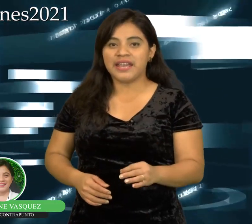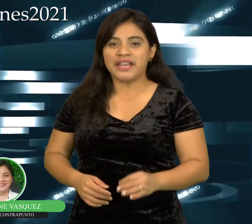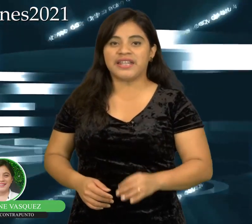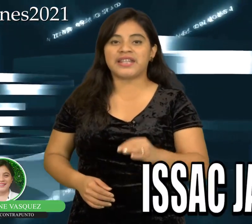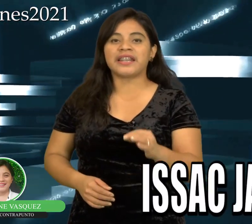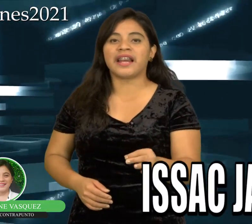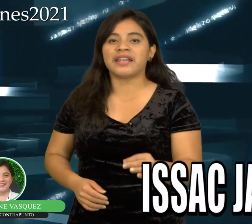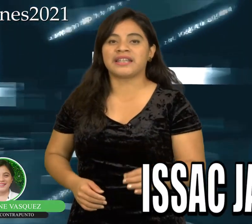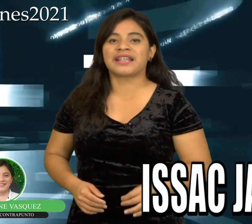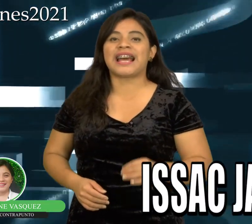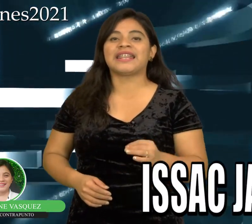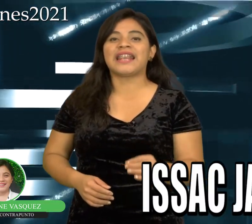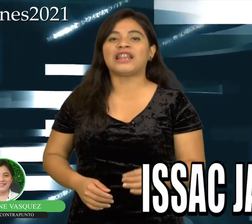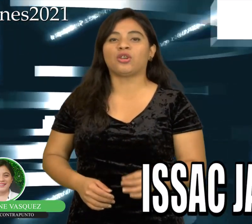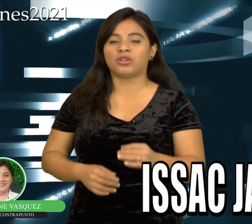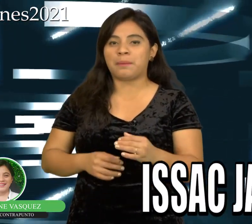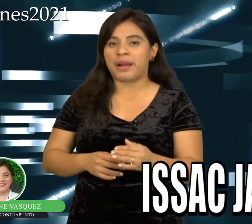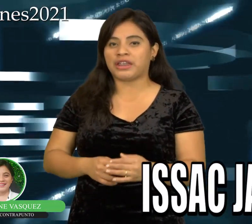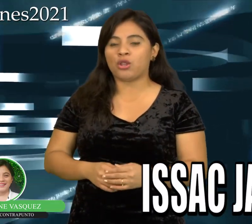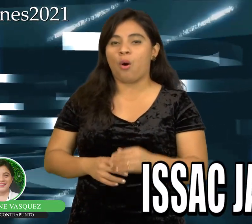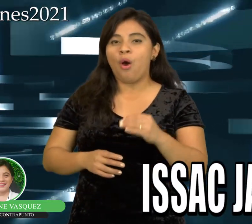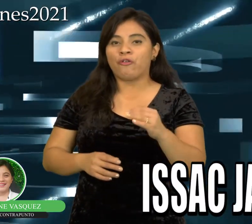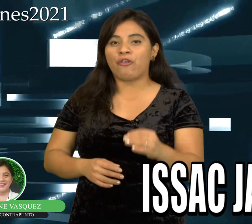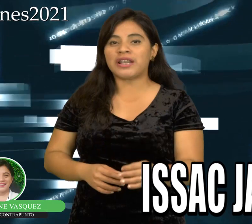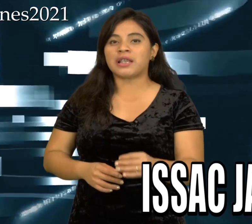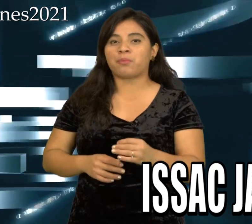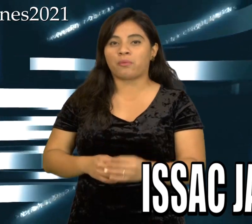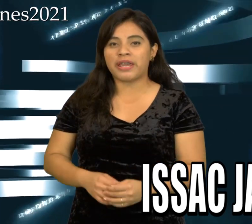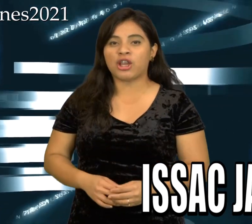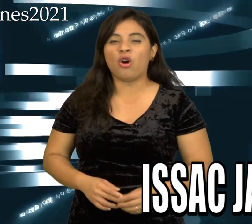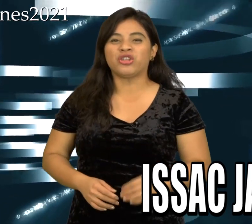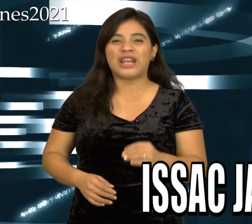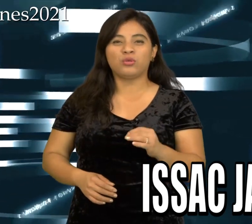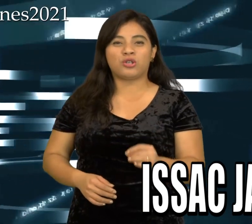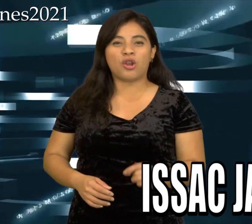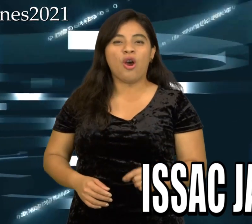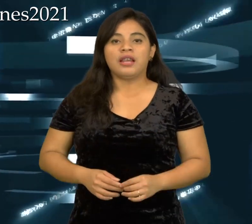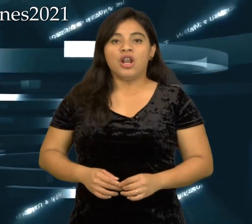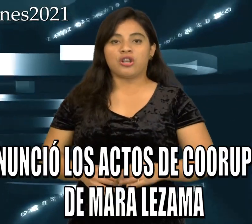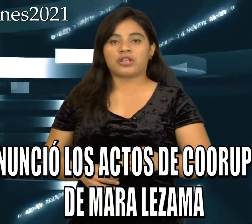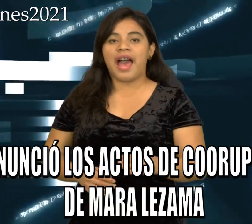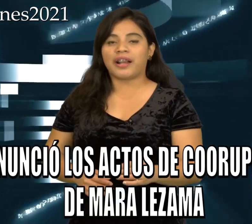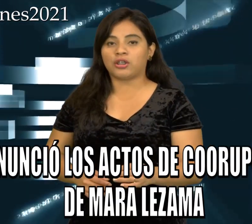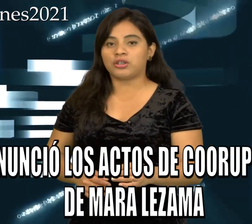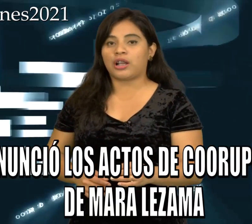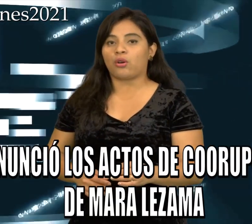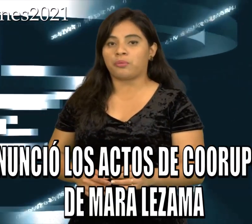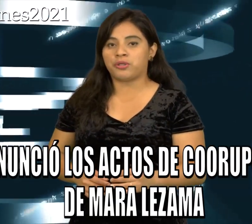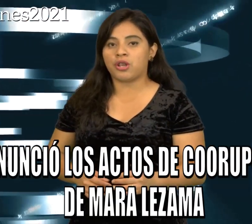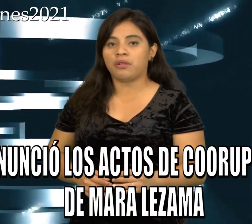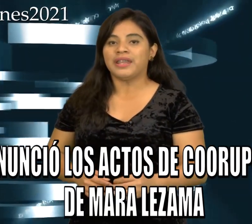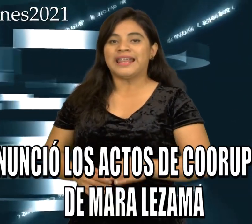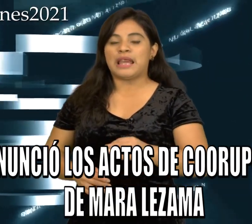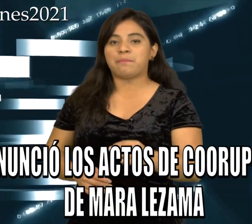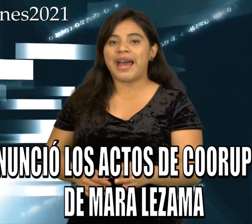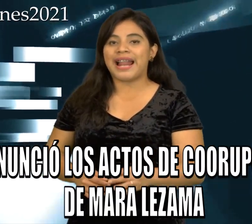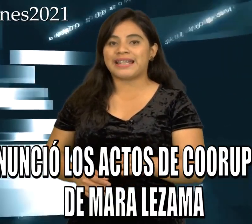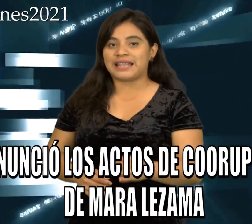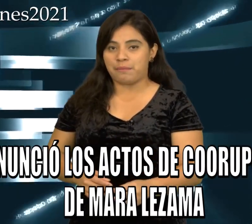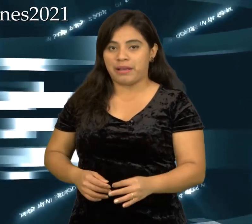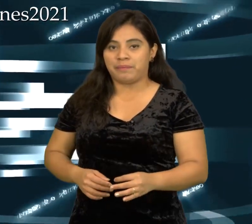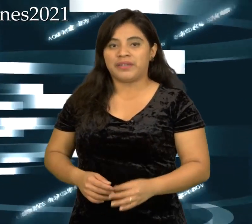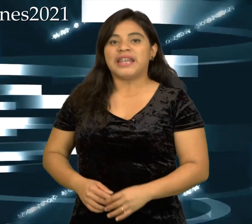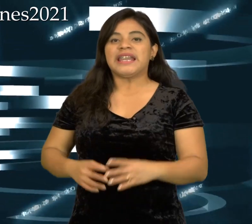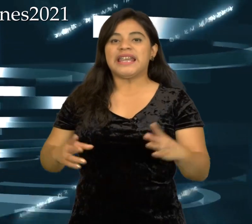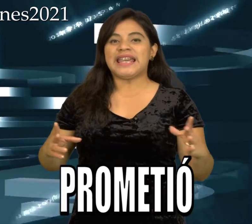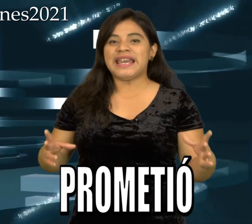ahí, Isaac Canix, candidato del partido Fuerza por México, denunció los actos de corrupción de Mara